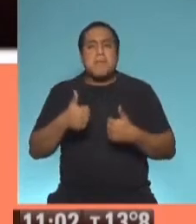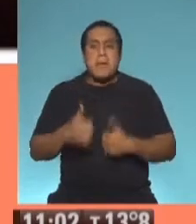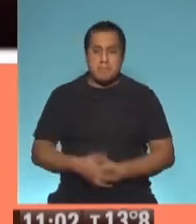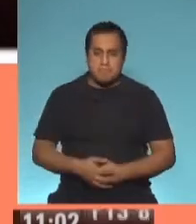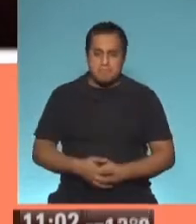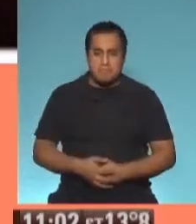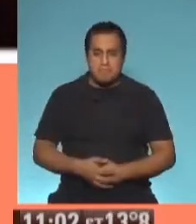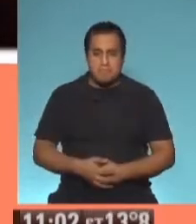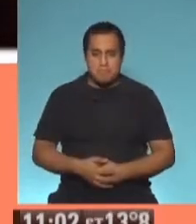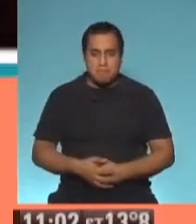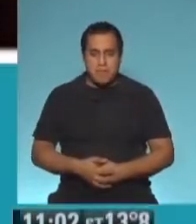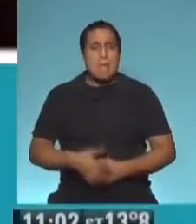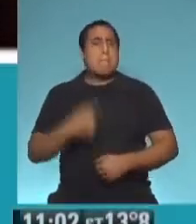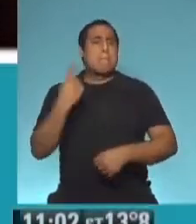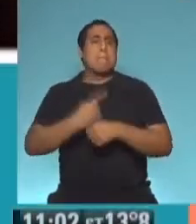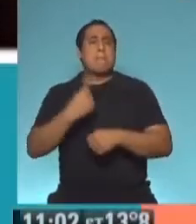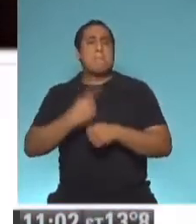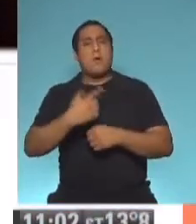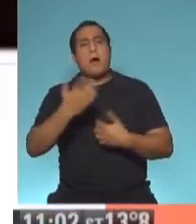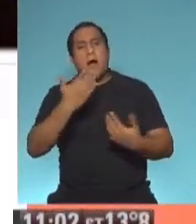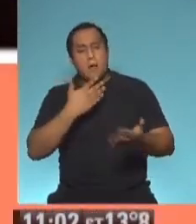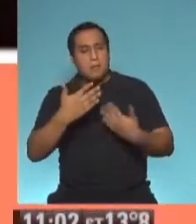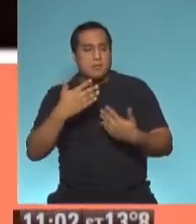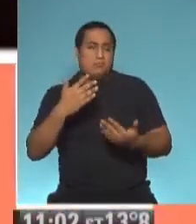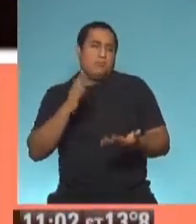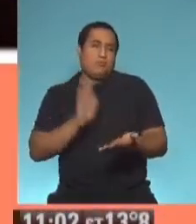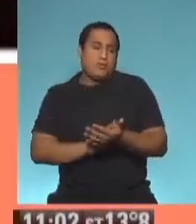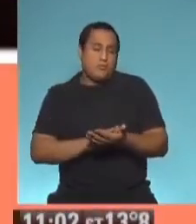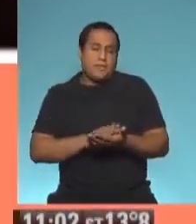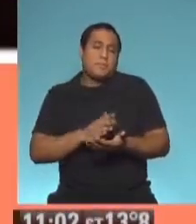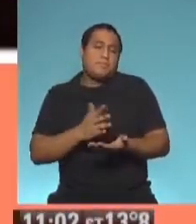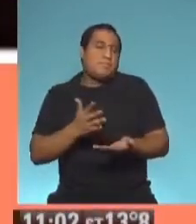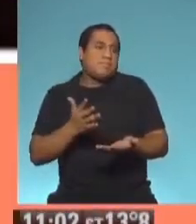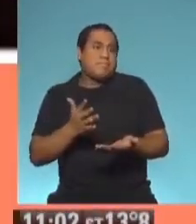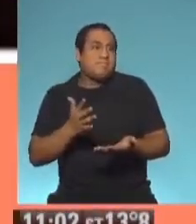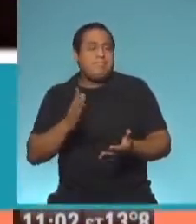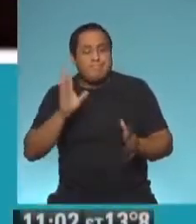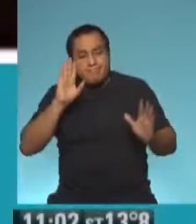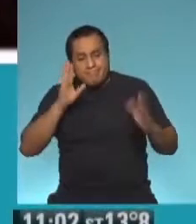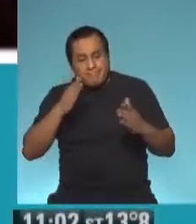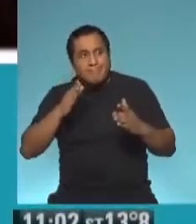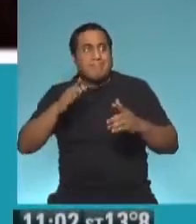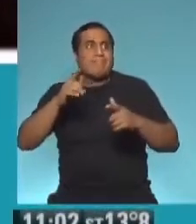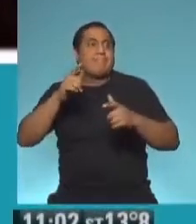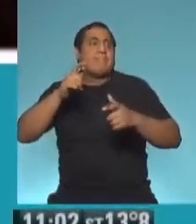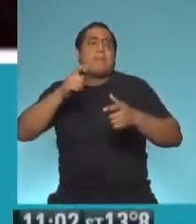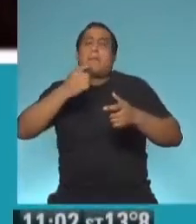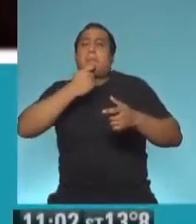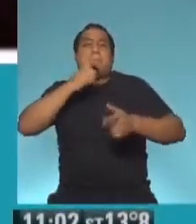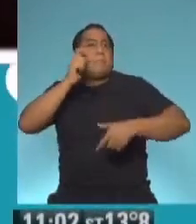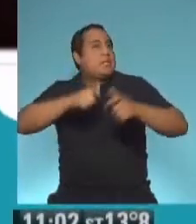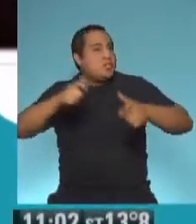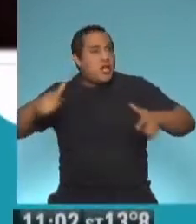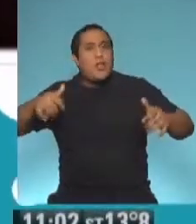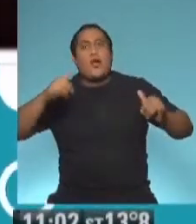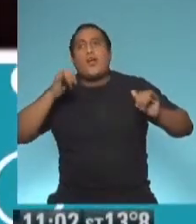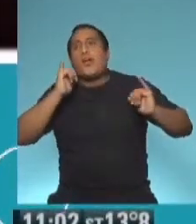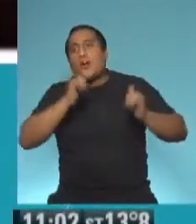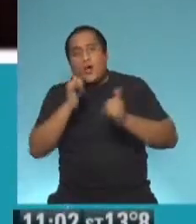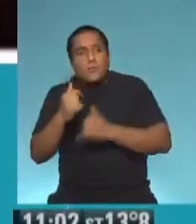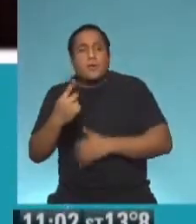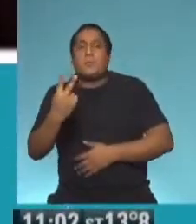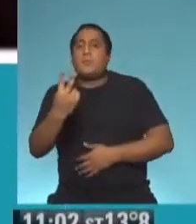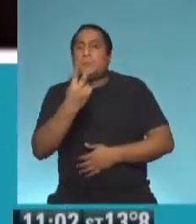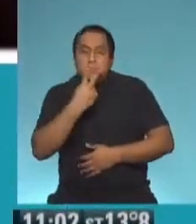en principio queremos hablar de algo que parece que solamente tiene que ver con una población joven, que tiene justamente el tabaco, el consumo